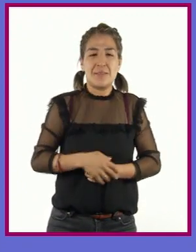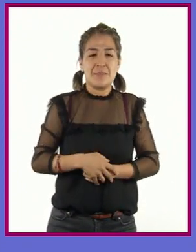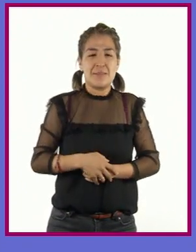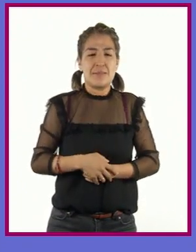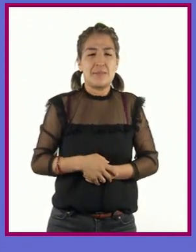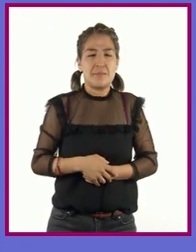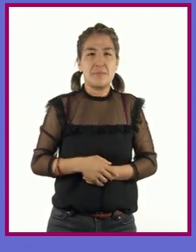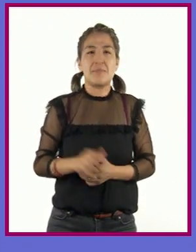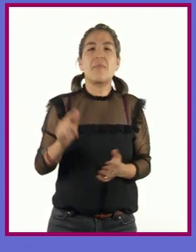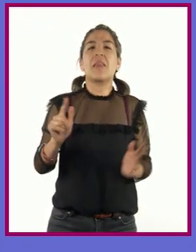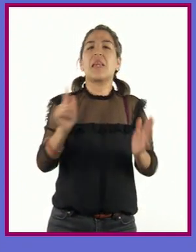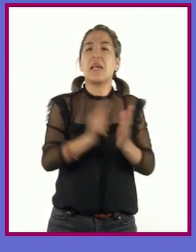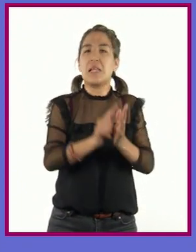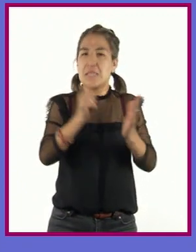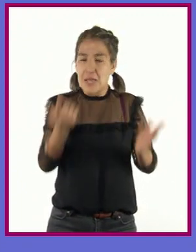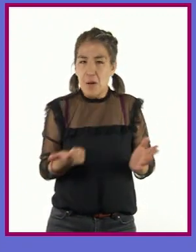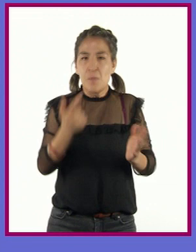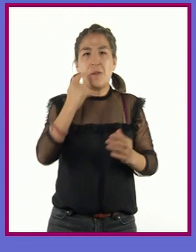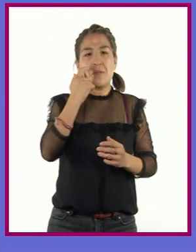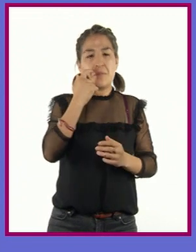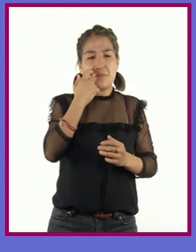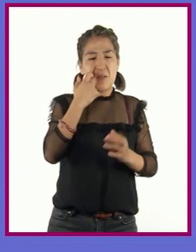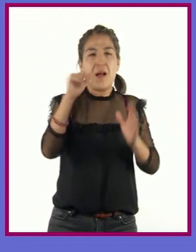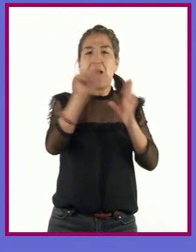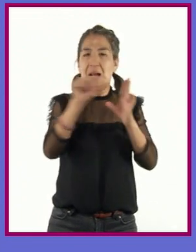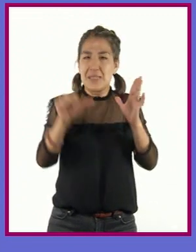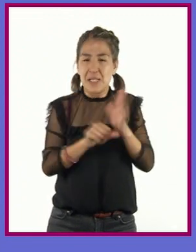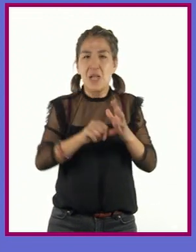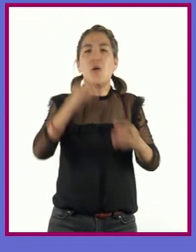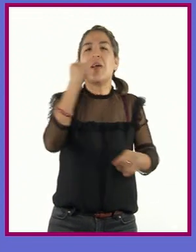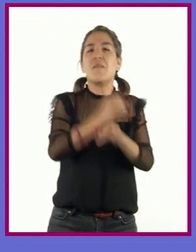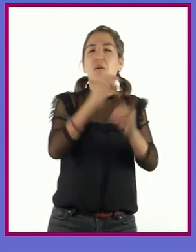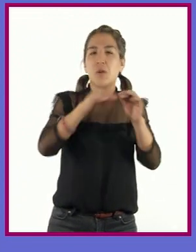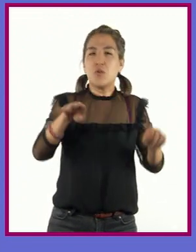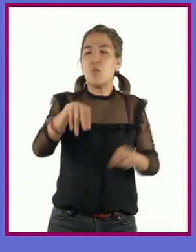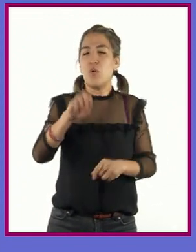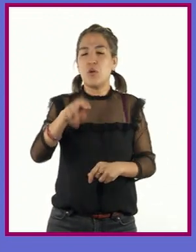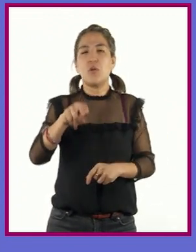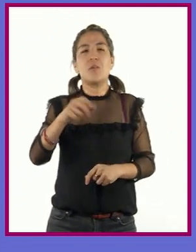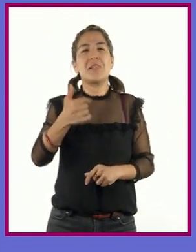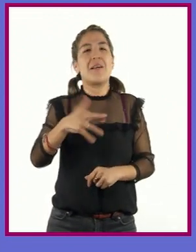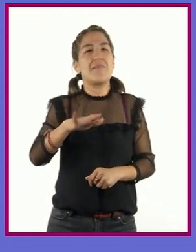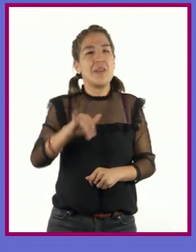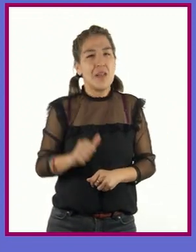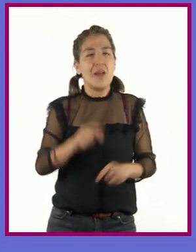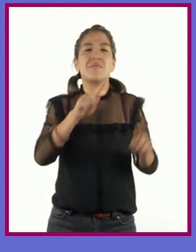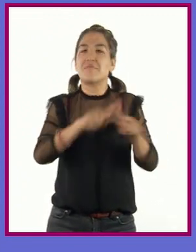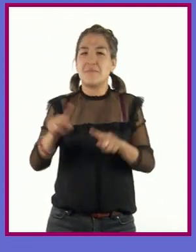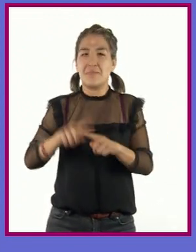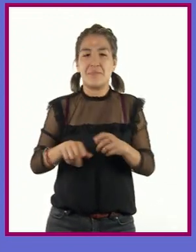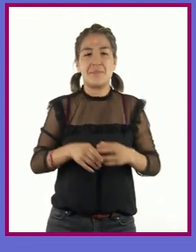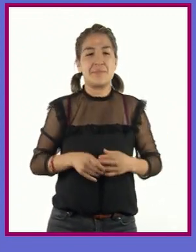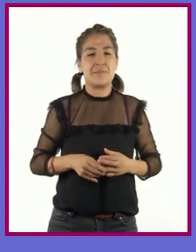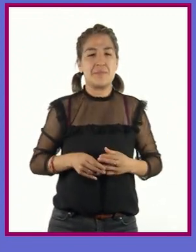Serán libros, artículos, monografías, entre otros.